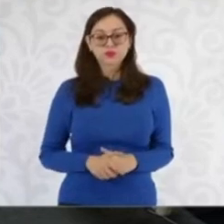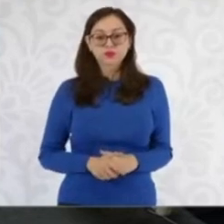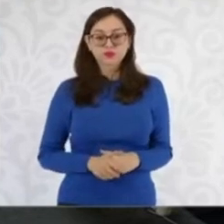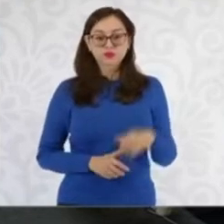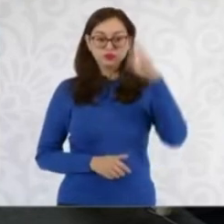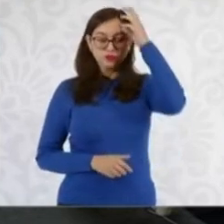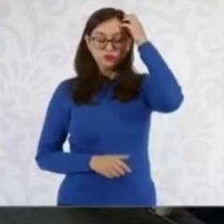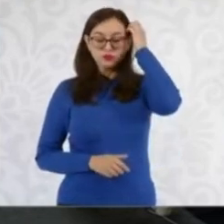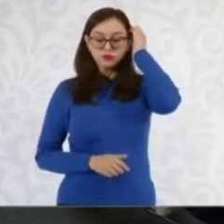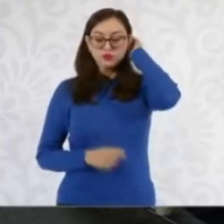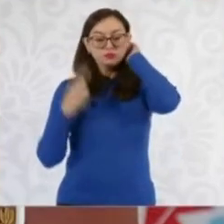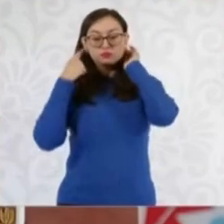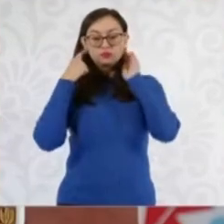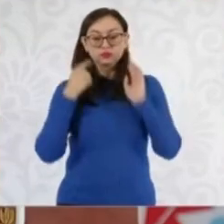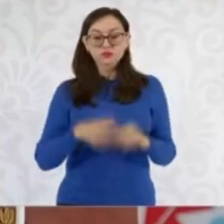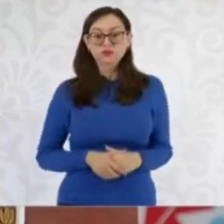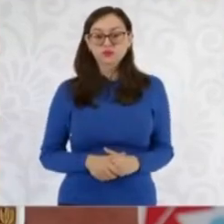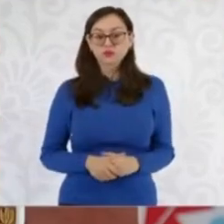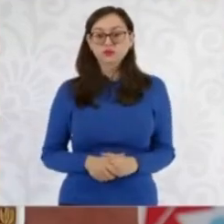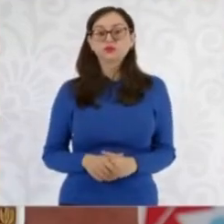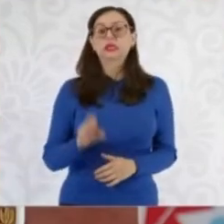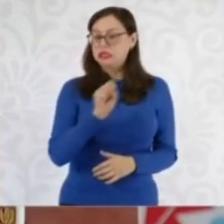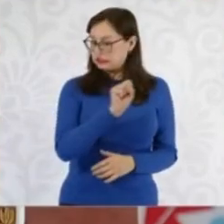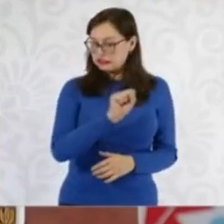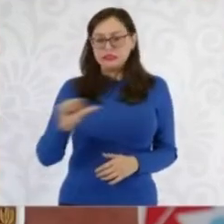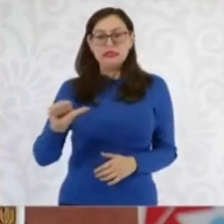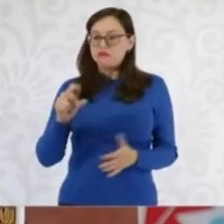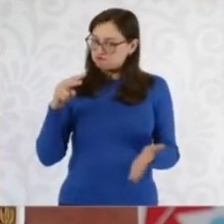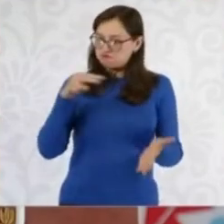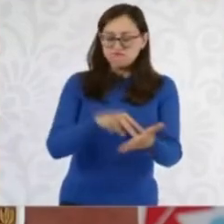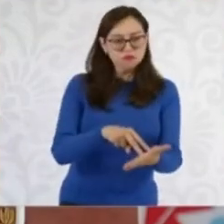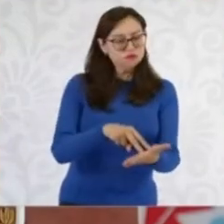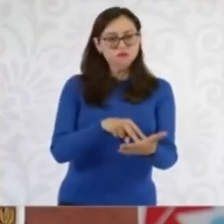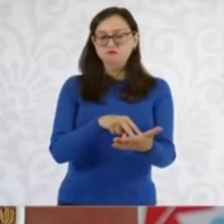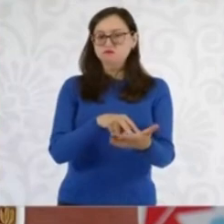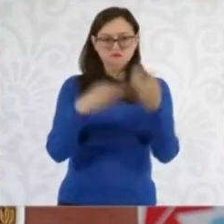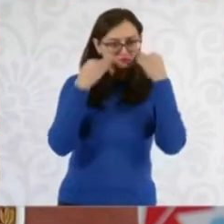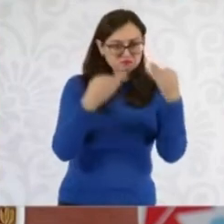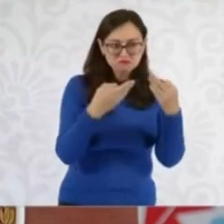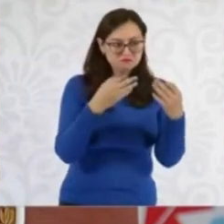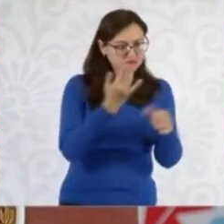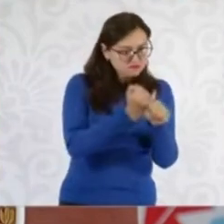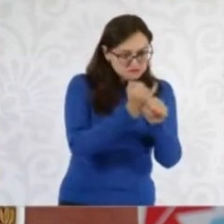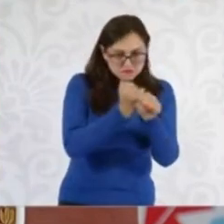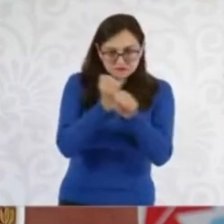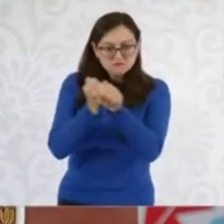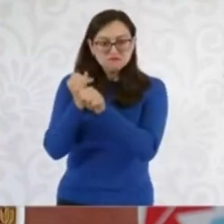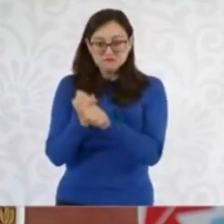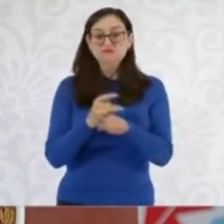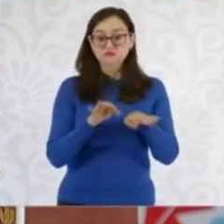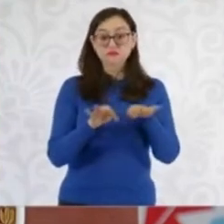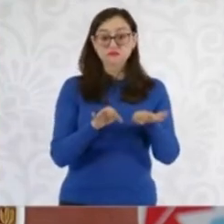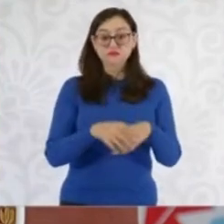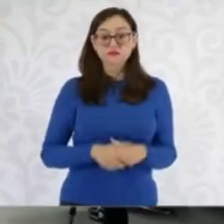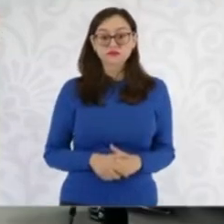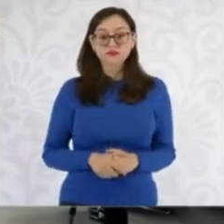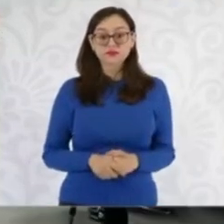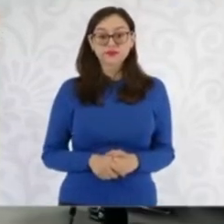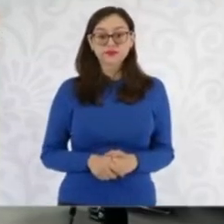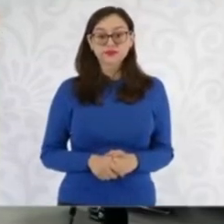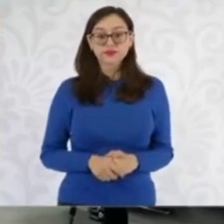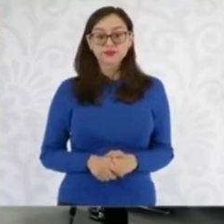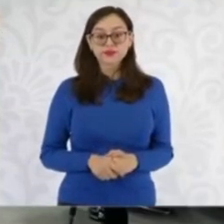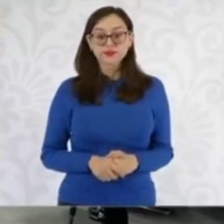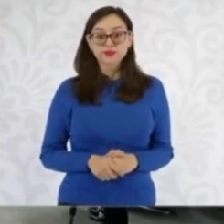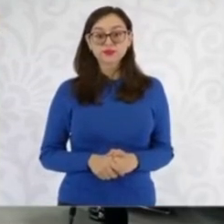del Estado de México? El secretario de Salud está con las autoridades sanitarias y se está trabajando en eso. Señor presidente